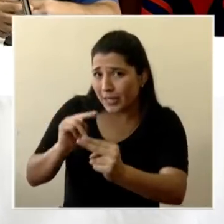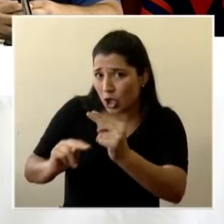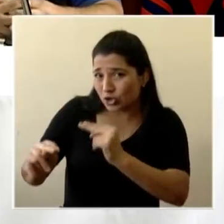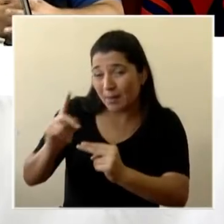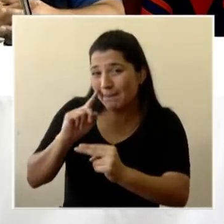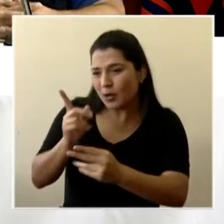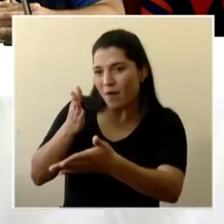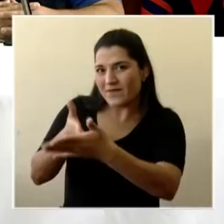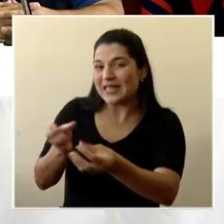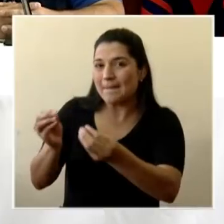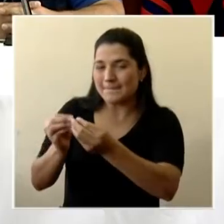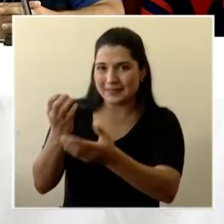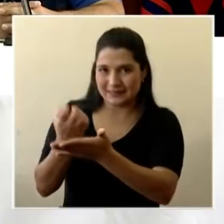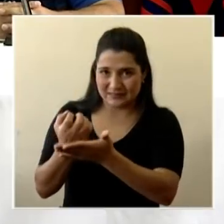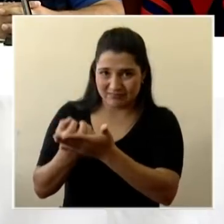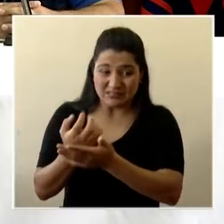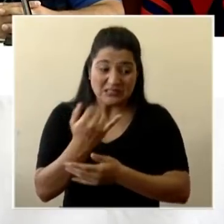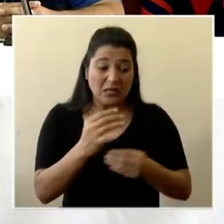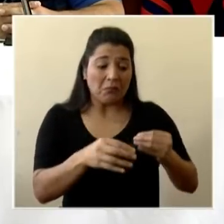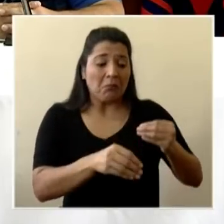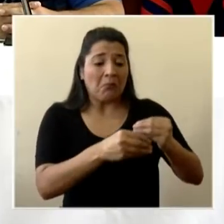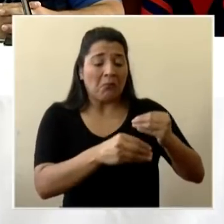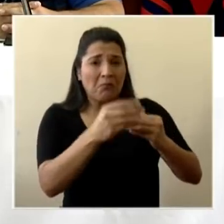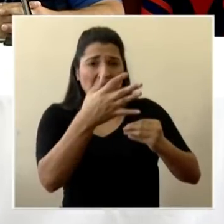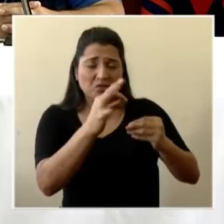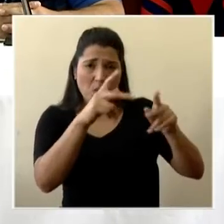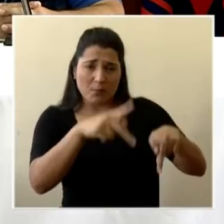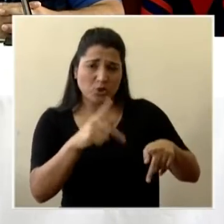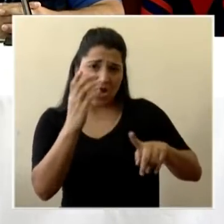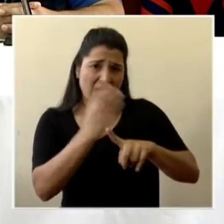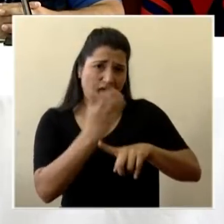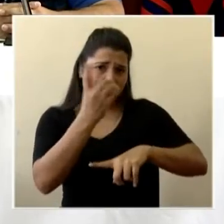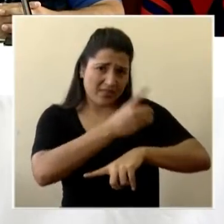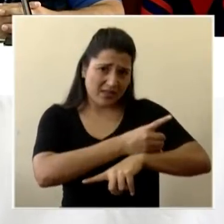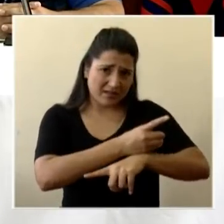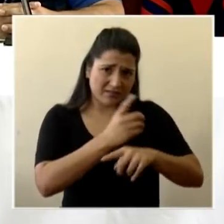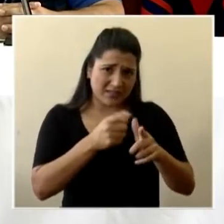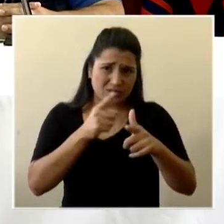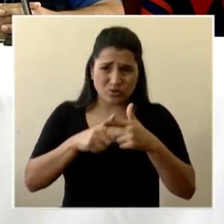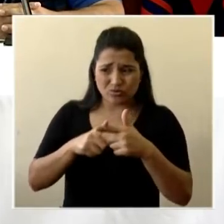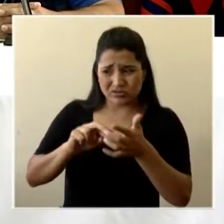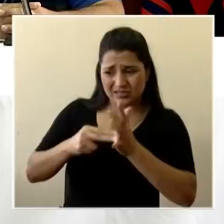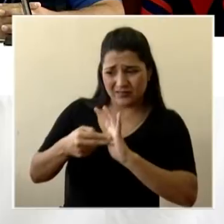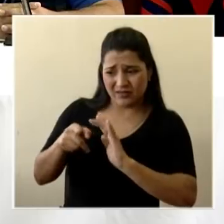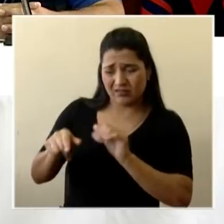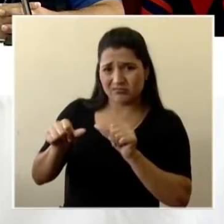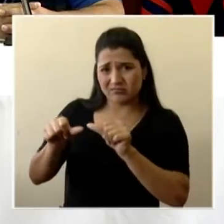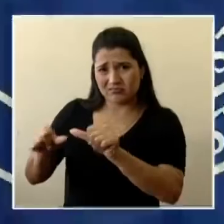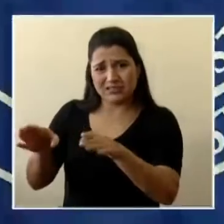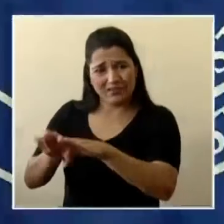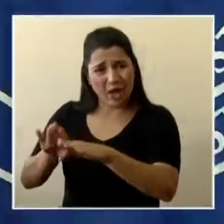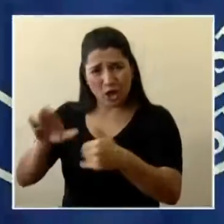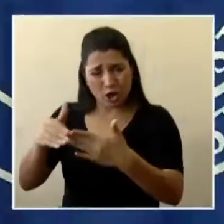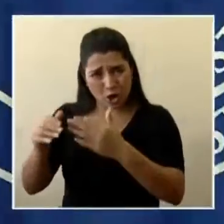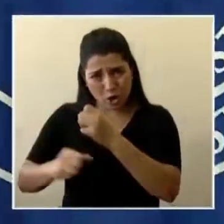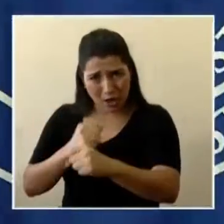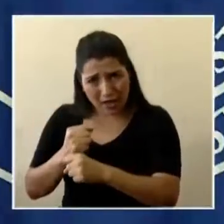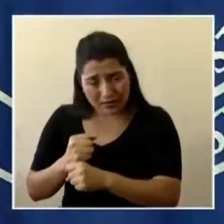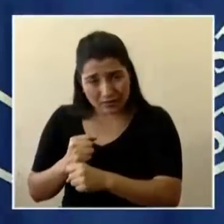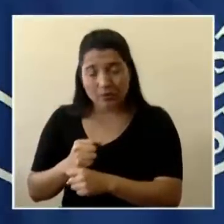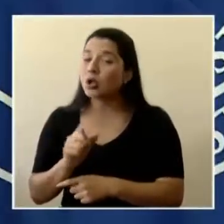el aumento es en promedio de 19 personas por día, ¿no creen que los cierres de comercio seguirán cerrados entonces todo el año? No, ya hemos dicho que vamos a